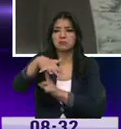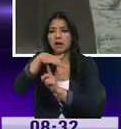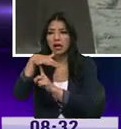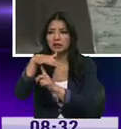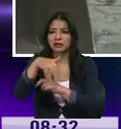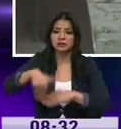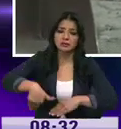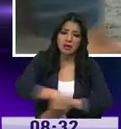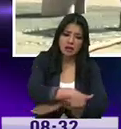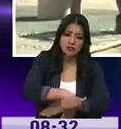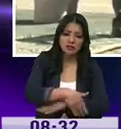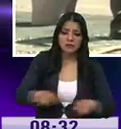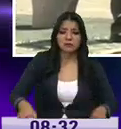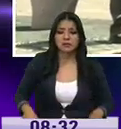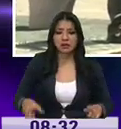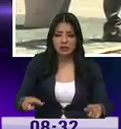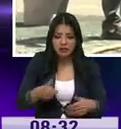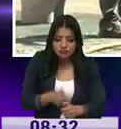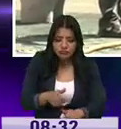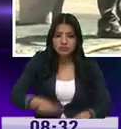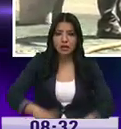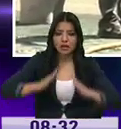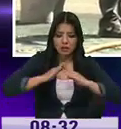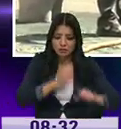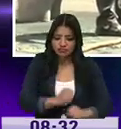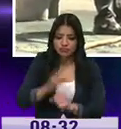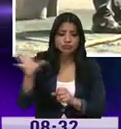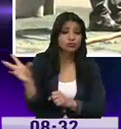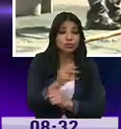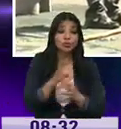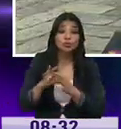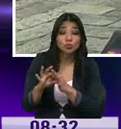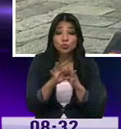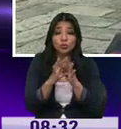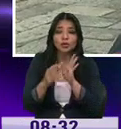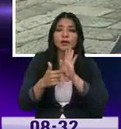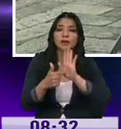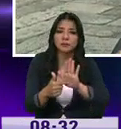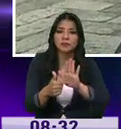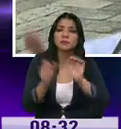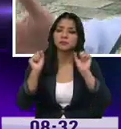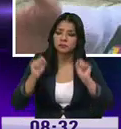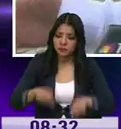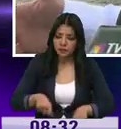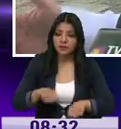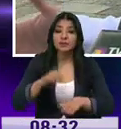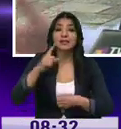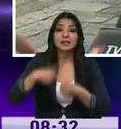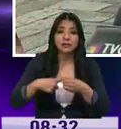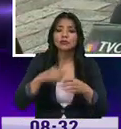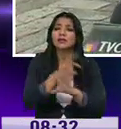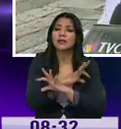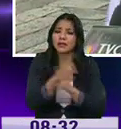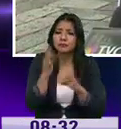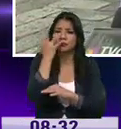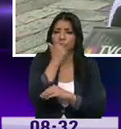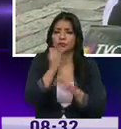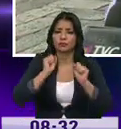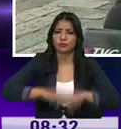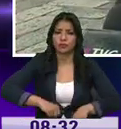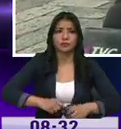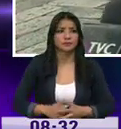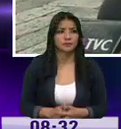en nuestros sectores, donde todos unidos, pues comenzamos a dar ejemplo de que sí se puede tener una ciudad en buen estado, que no solamente hay que